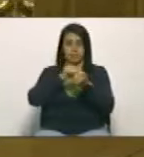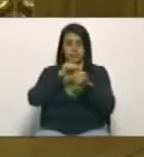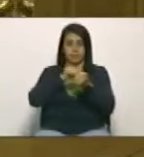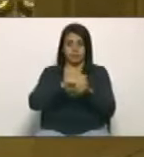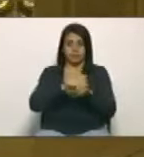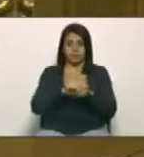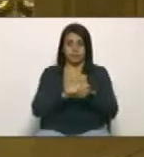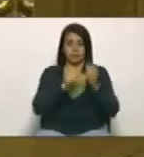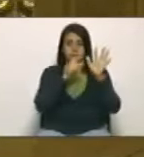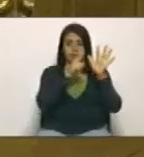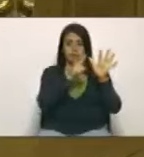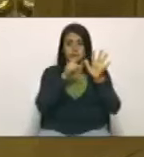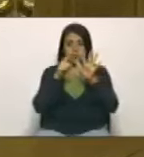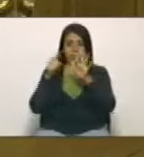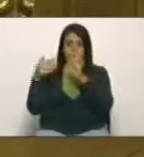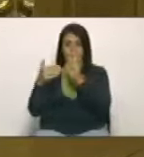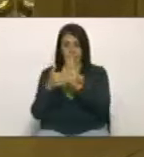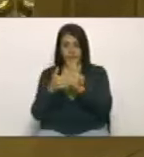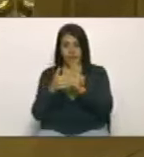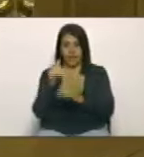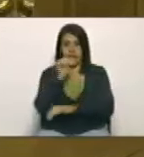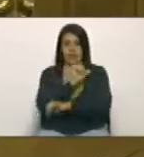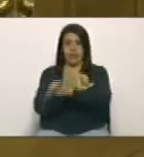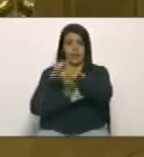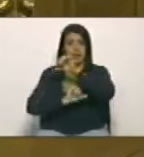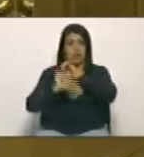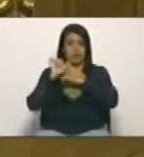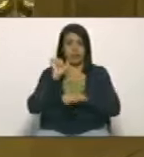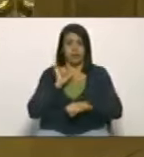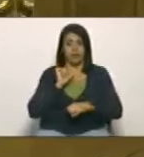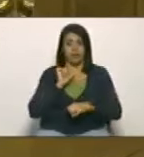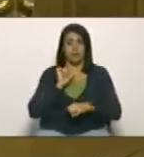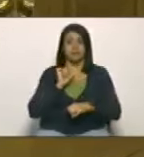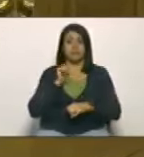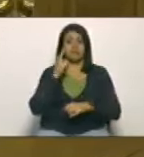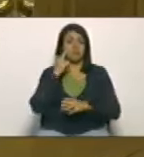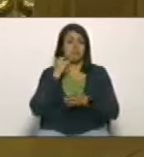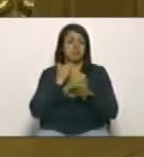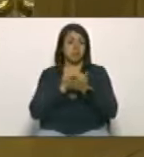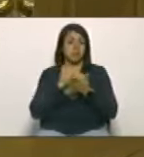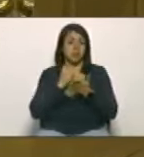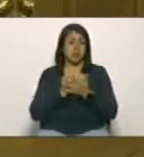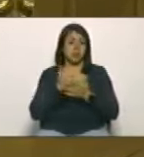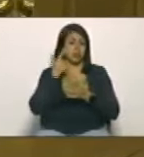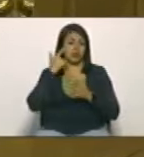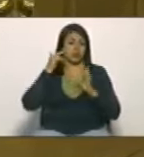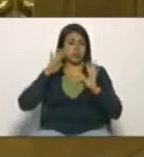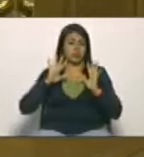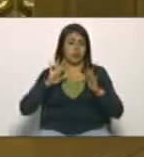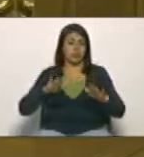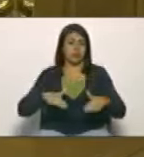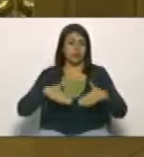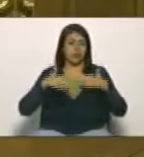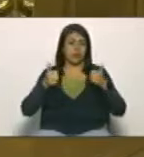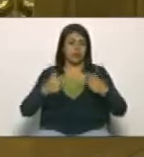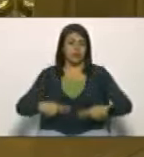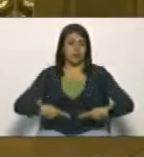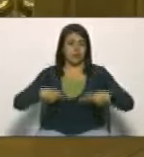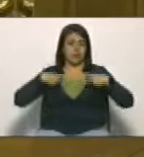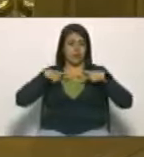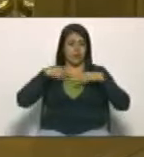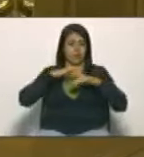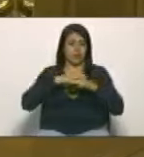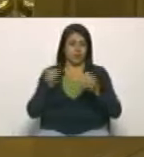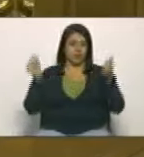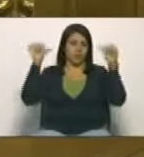Van 66.000 heridos, que pocas probabilidades tienen, por cierto, de salvarse, porque se